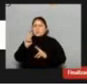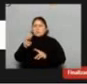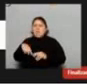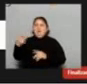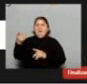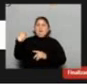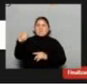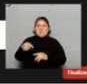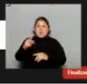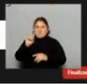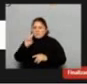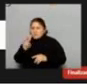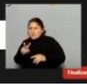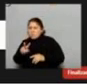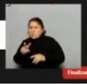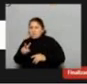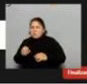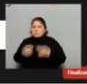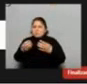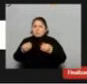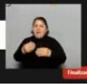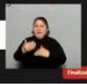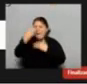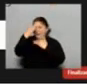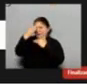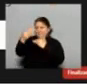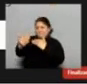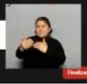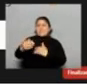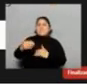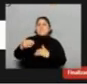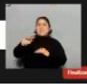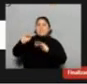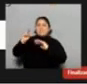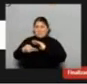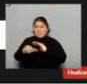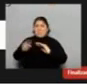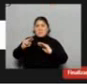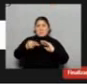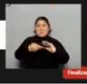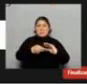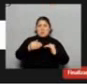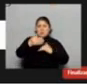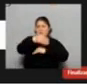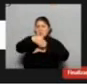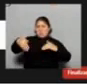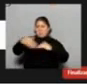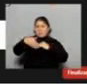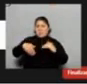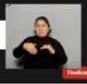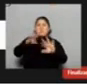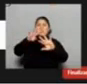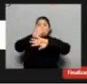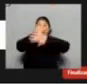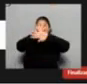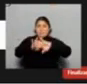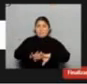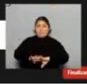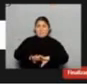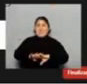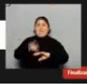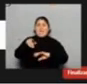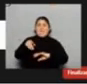un incendio que fue al frente del cementerio, todo lo que es la parte del costado del servicio penitenciario y lo que es